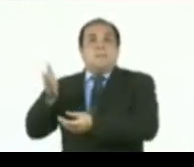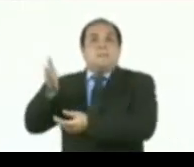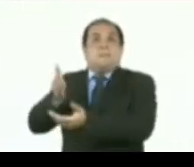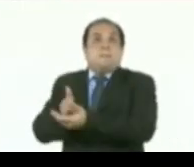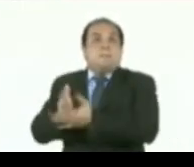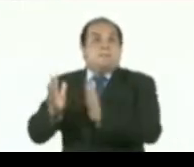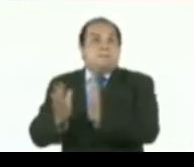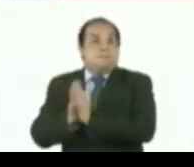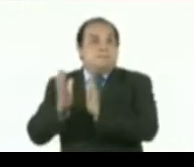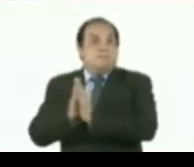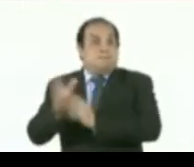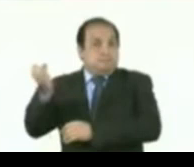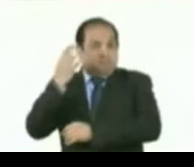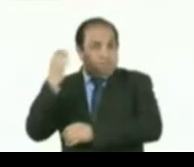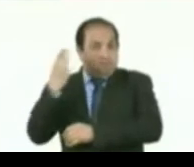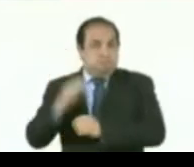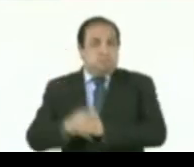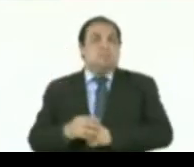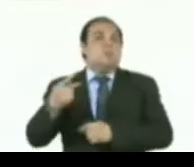partidos políticos.